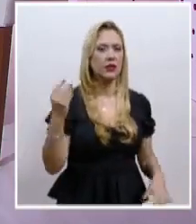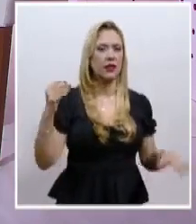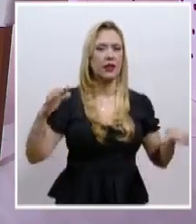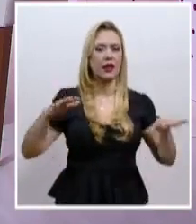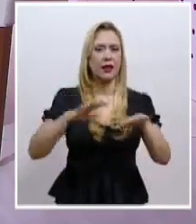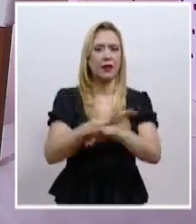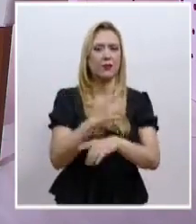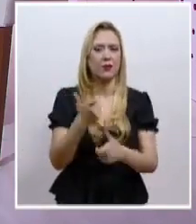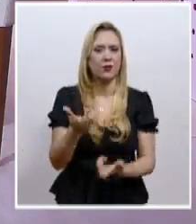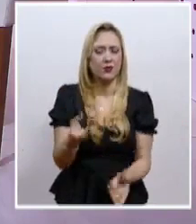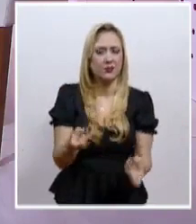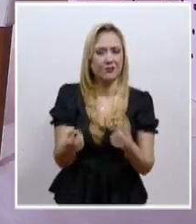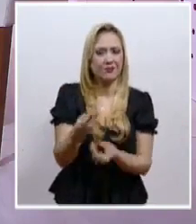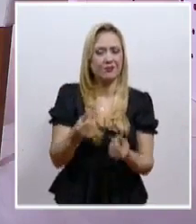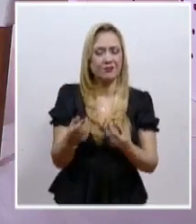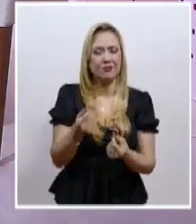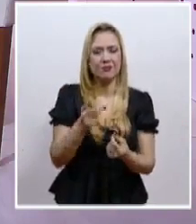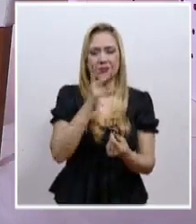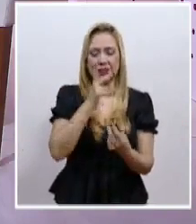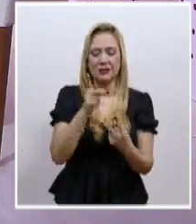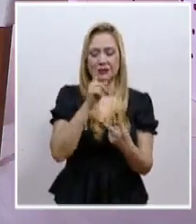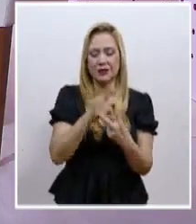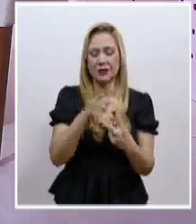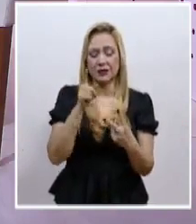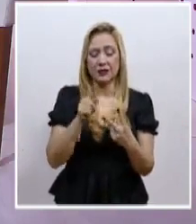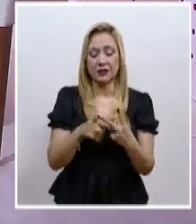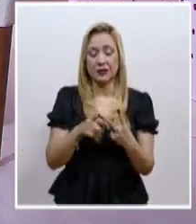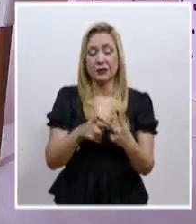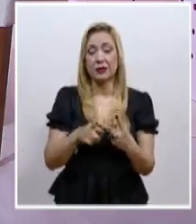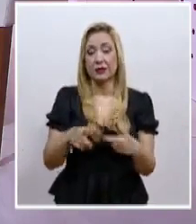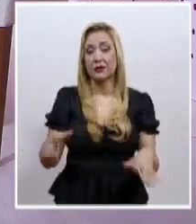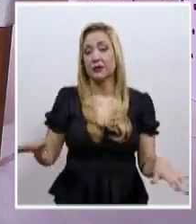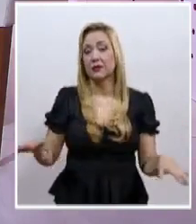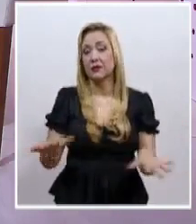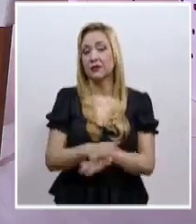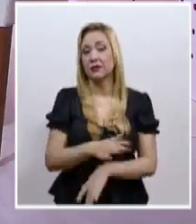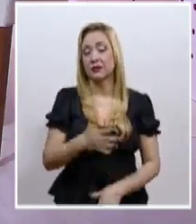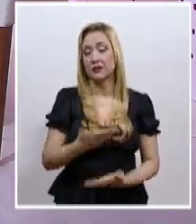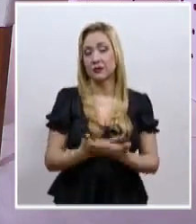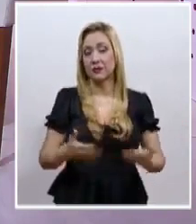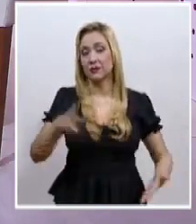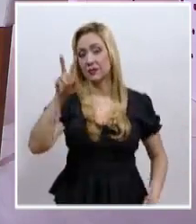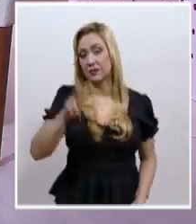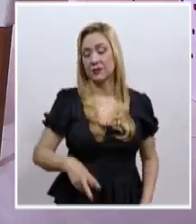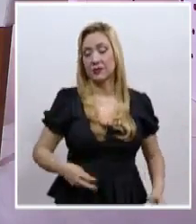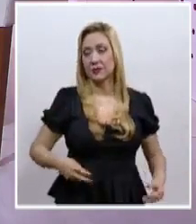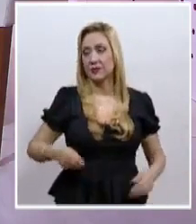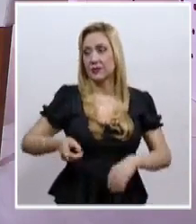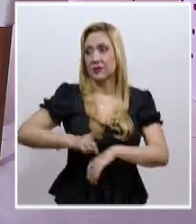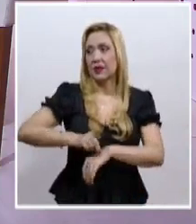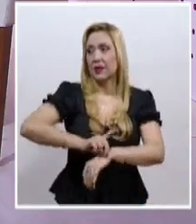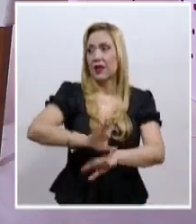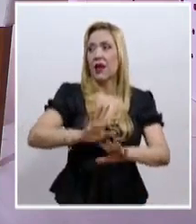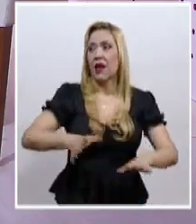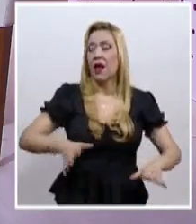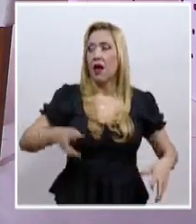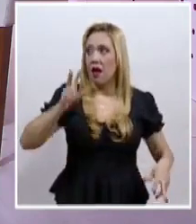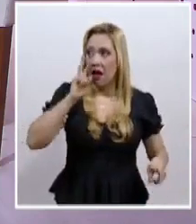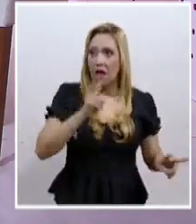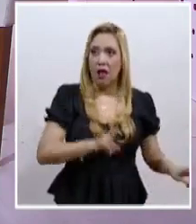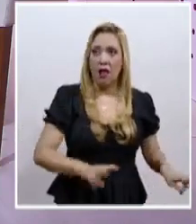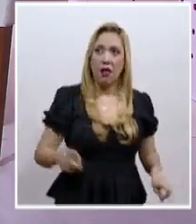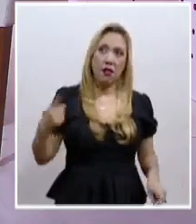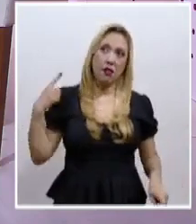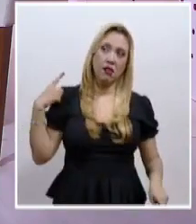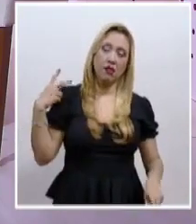dos palabras y el cambio tecnológico, una realidad que vivimos todos los días desde hace algunos años,